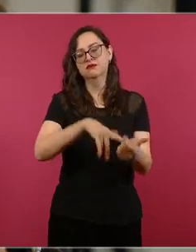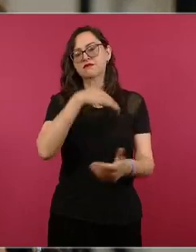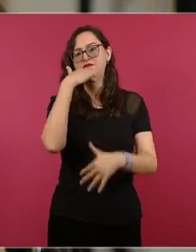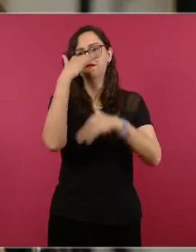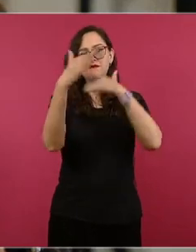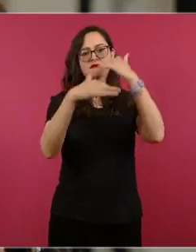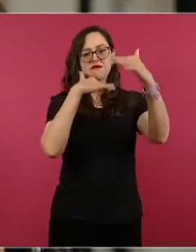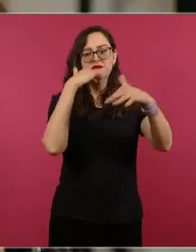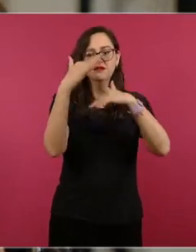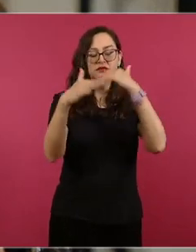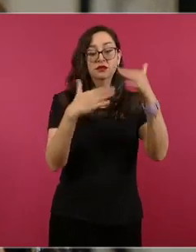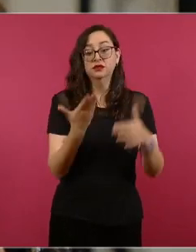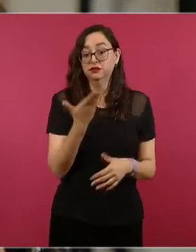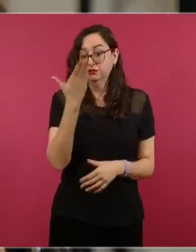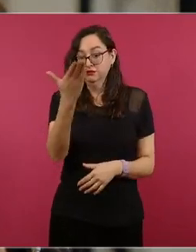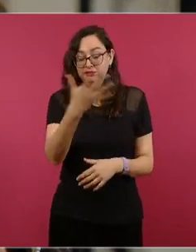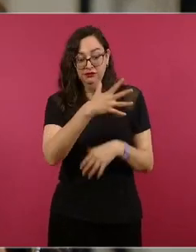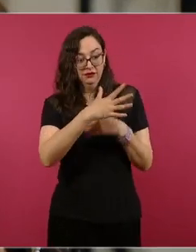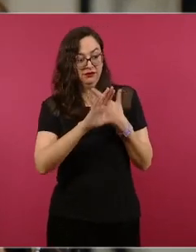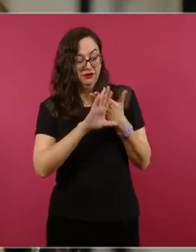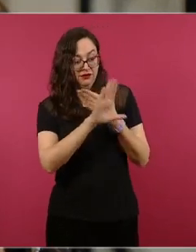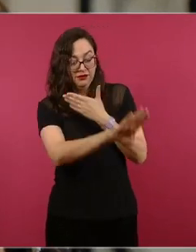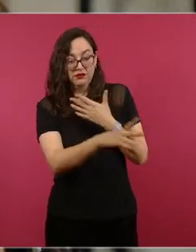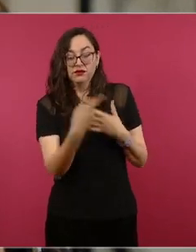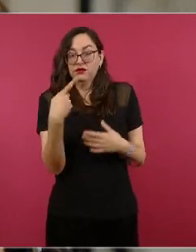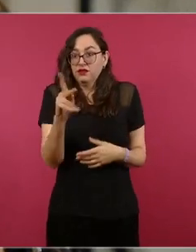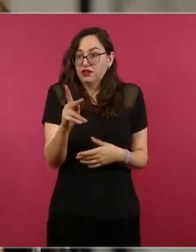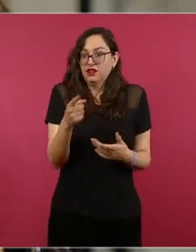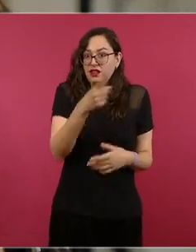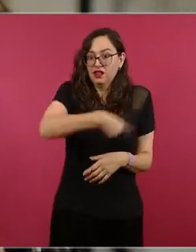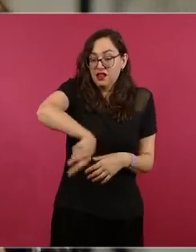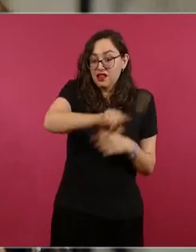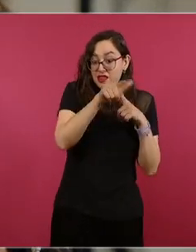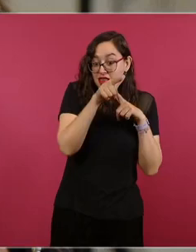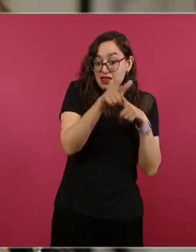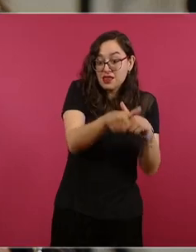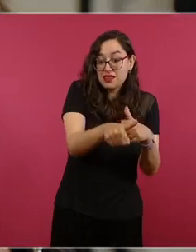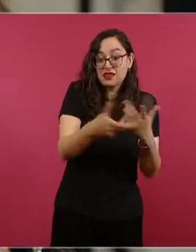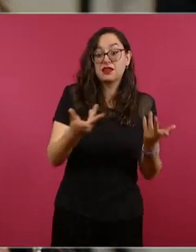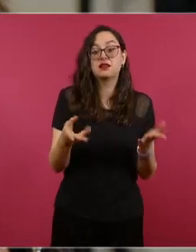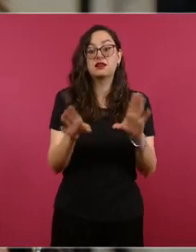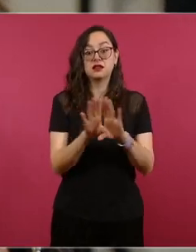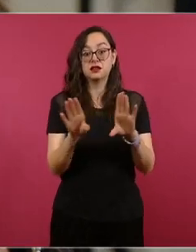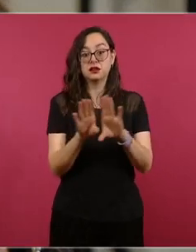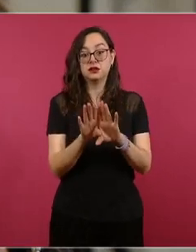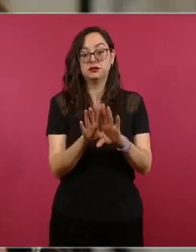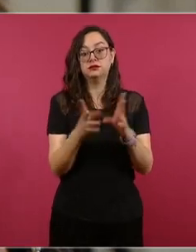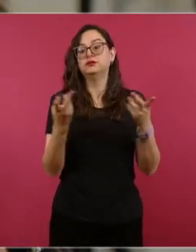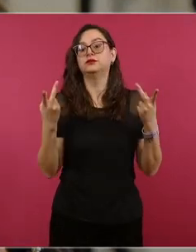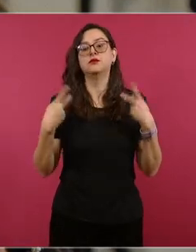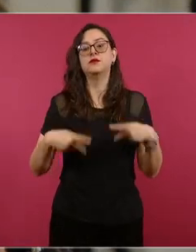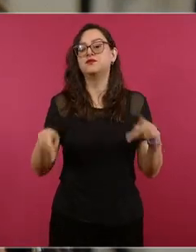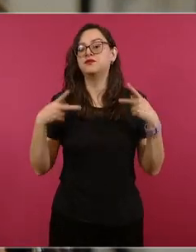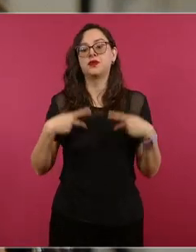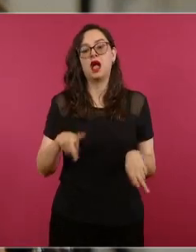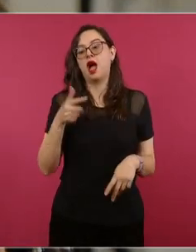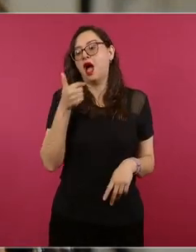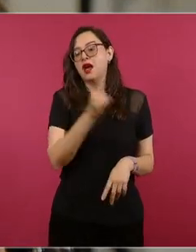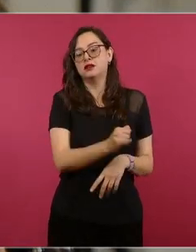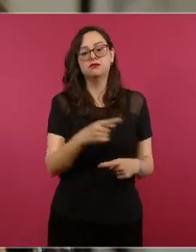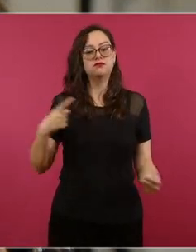usted ha estado tan en contra de que se sigan haciendo, aunque por lo regular siempre esta gente se ha llevado así desde